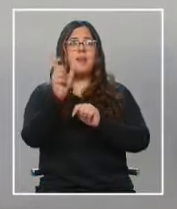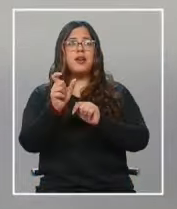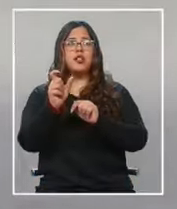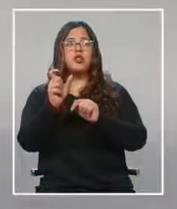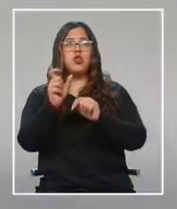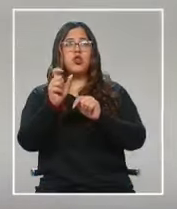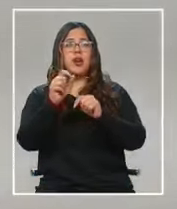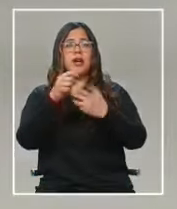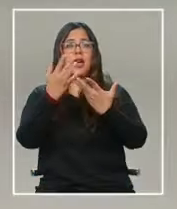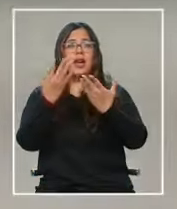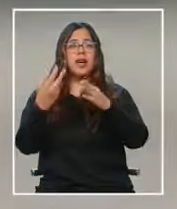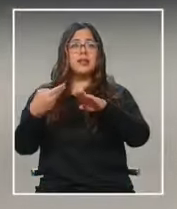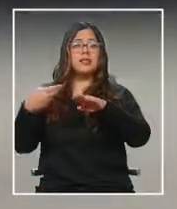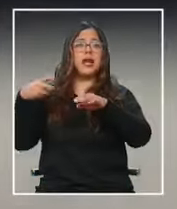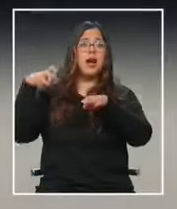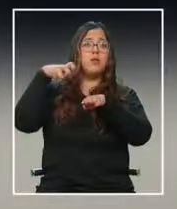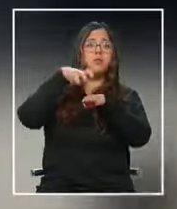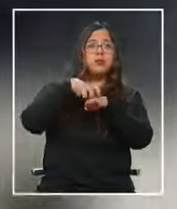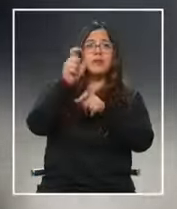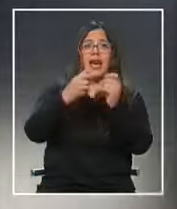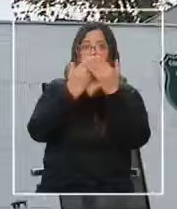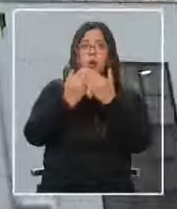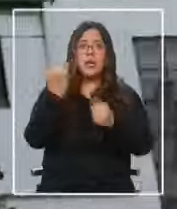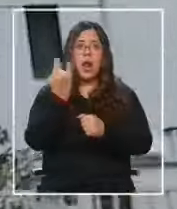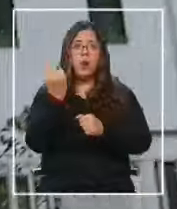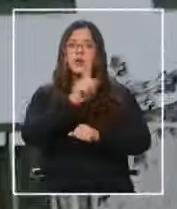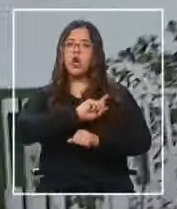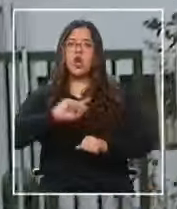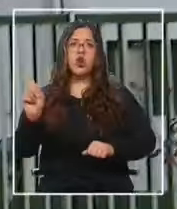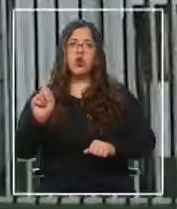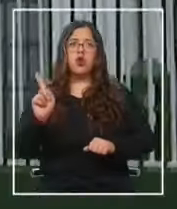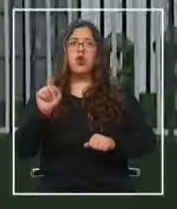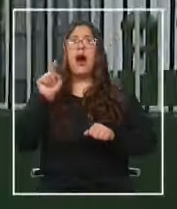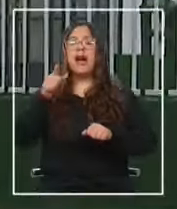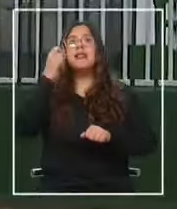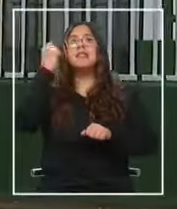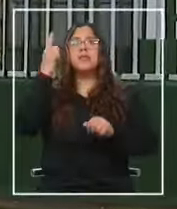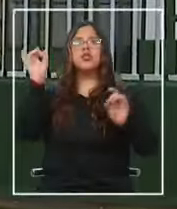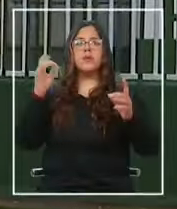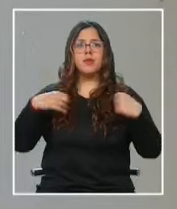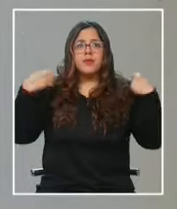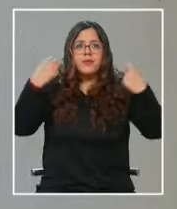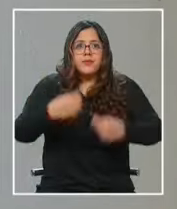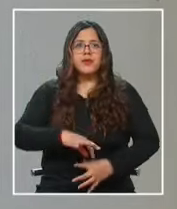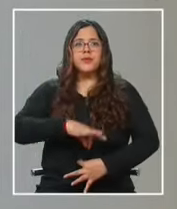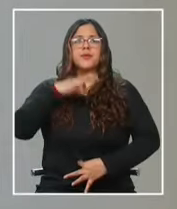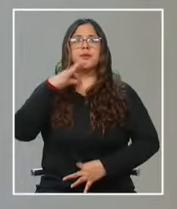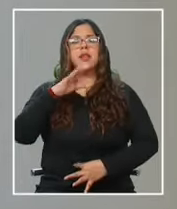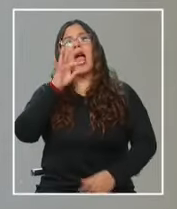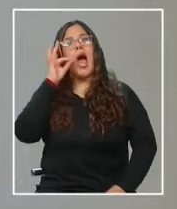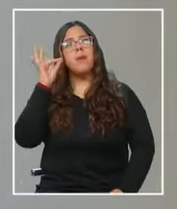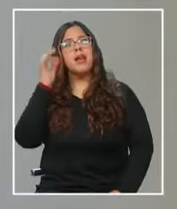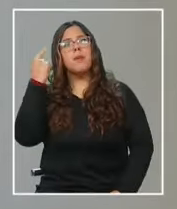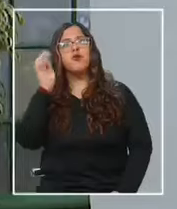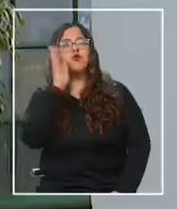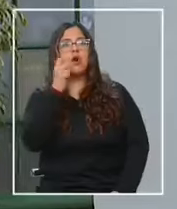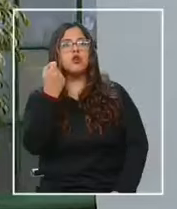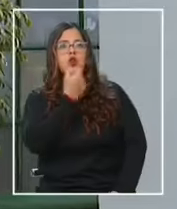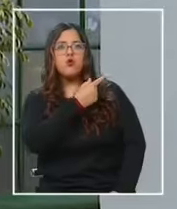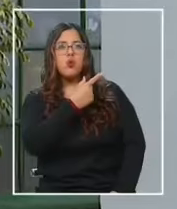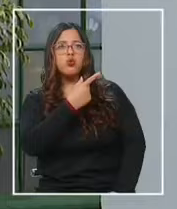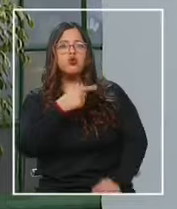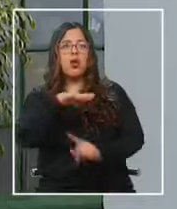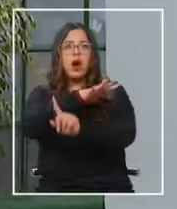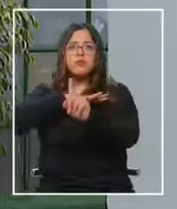abordada, según la investigación, no es un estudiante de la universidad. Se sabe que usaba una chaqueta amarilla, pero no hay denuncias por parte